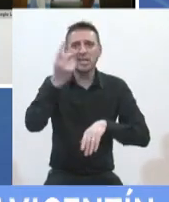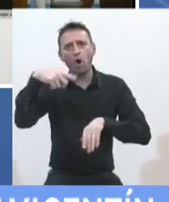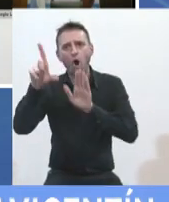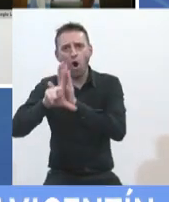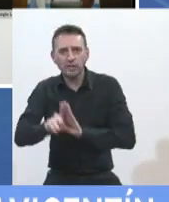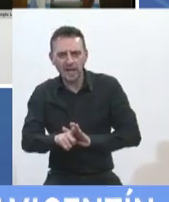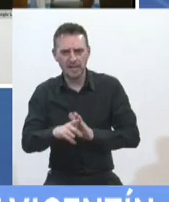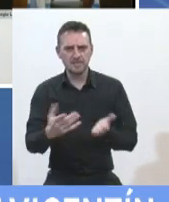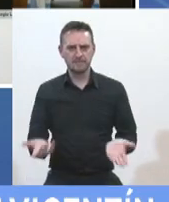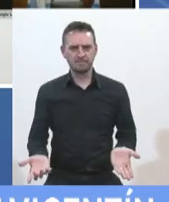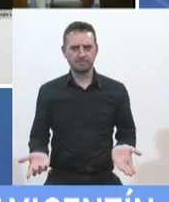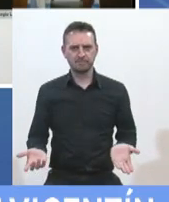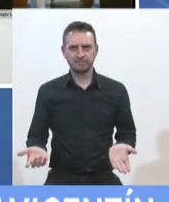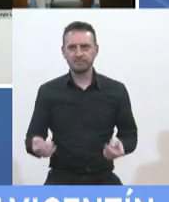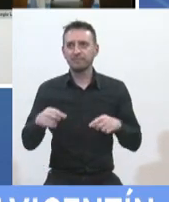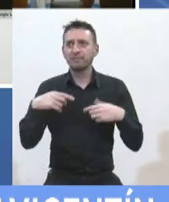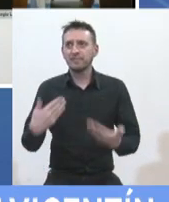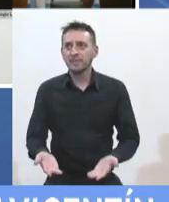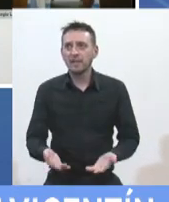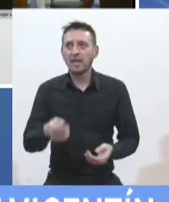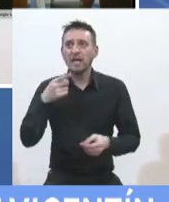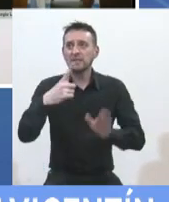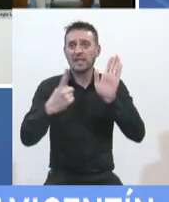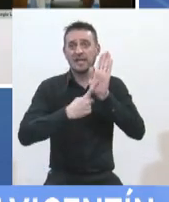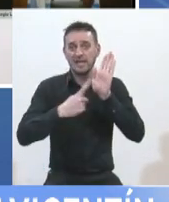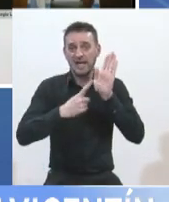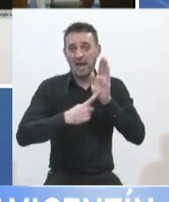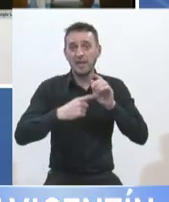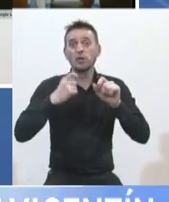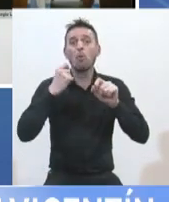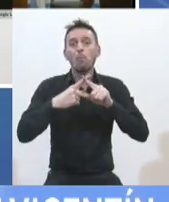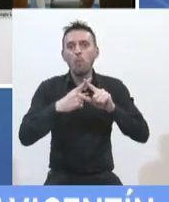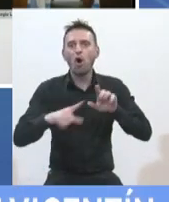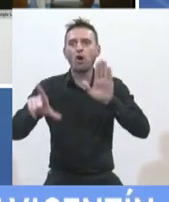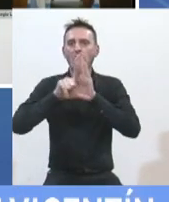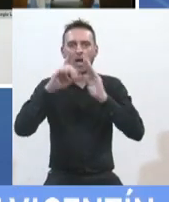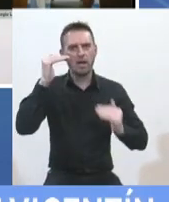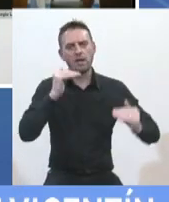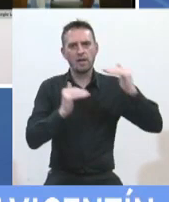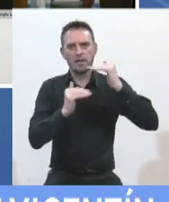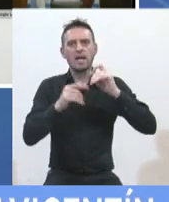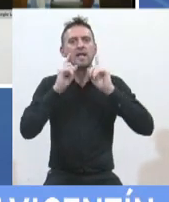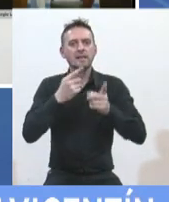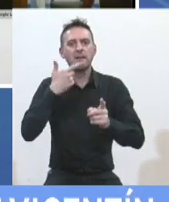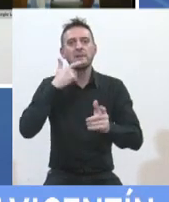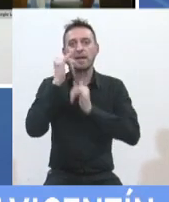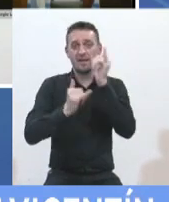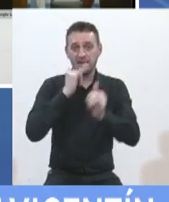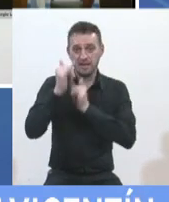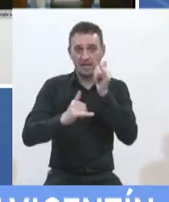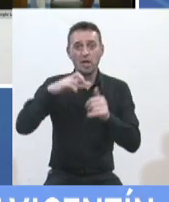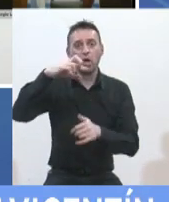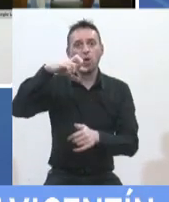entonces tal es la primacía del reglamento por sobre las leyes también lo explicó el senador braille al